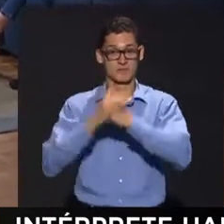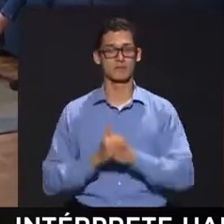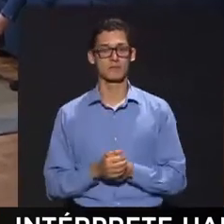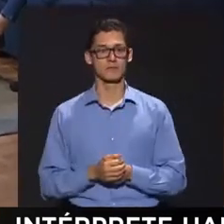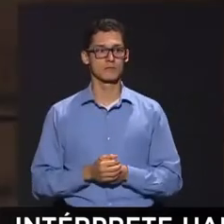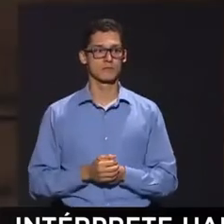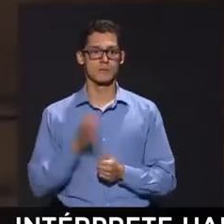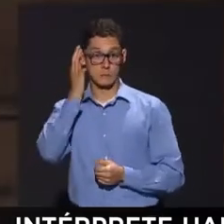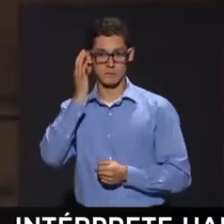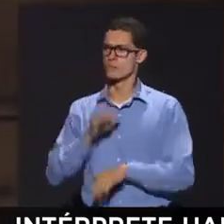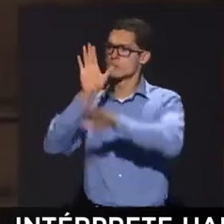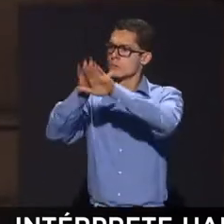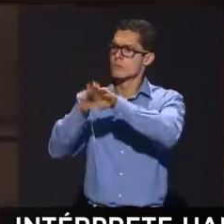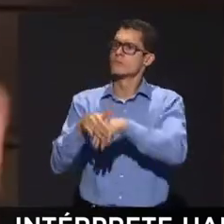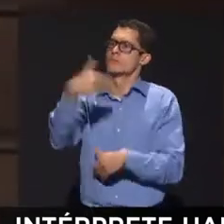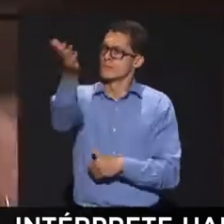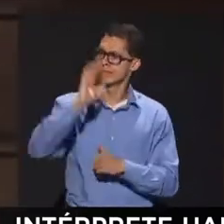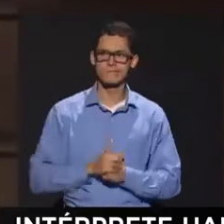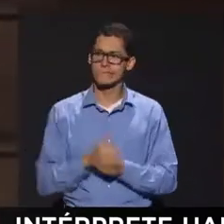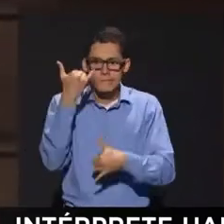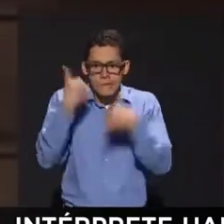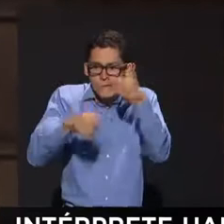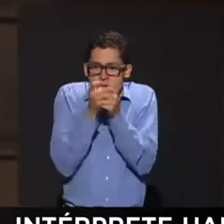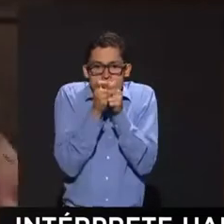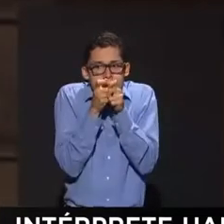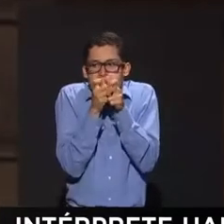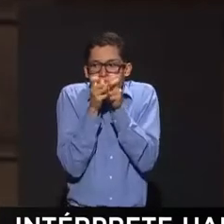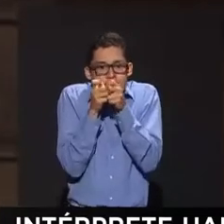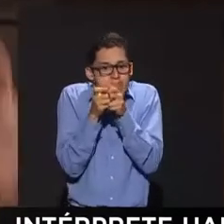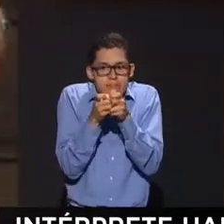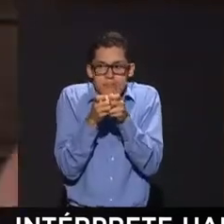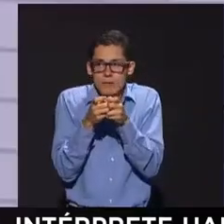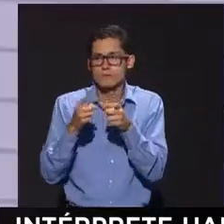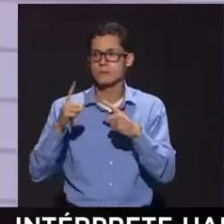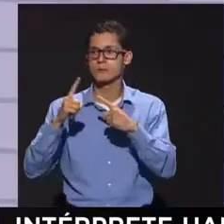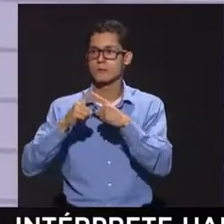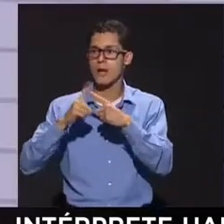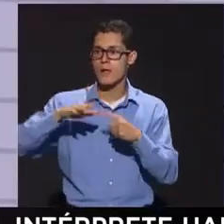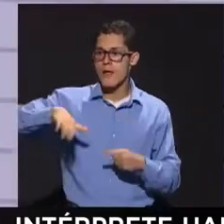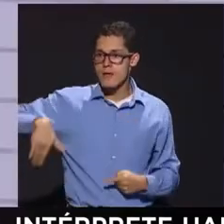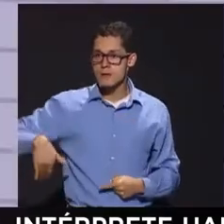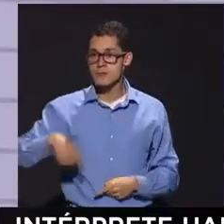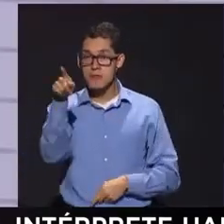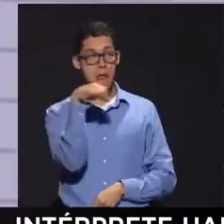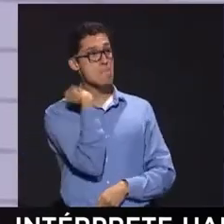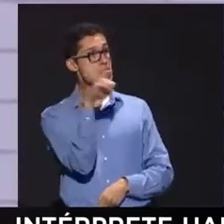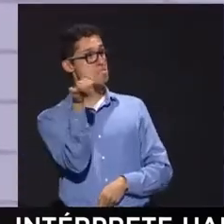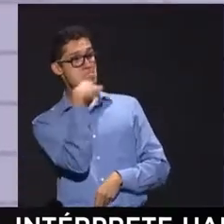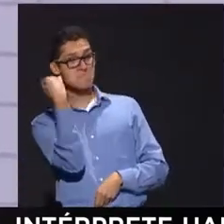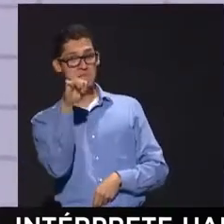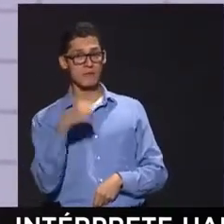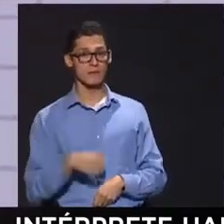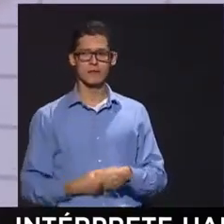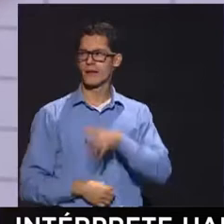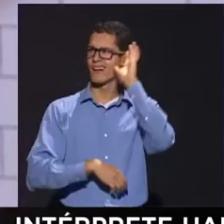Paola, suelta ese celular. ¿Cuántas veces te he dicho que así te distraes y no vas a hacer tus tareas, ni siquiera me prestas atención a mí? ¿Cuántas veces te lo